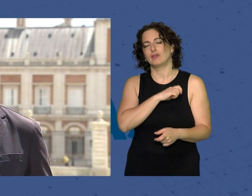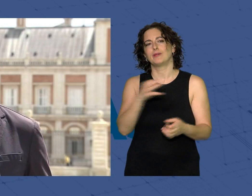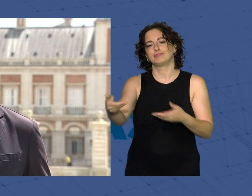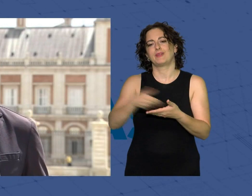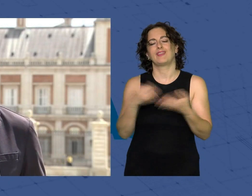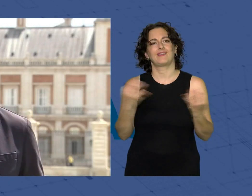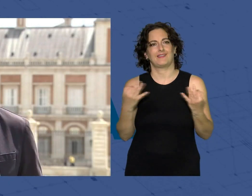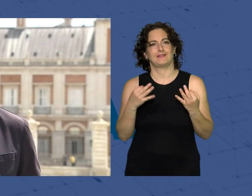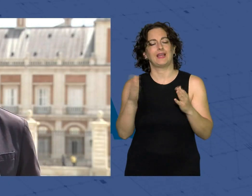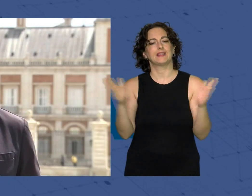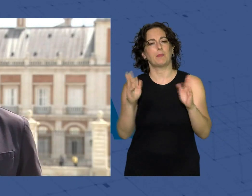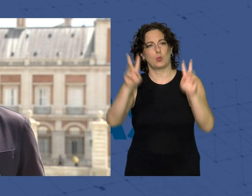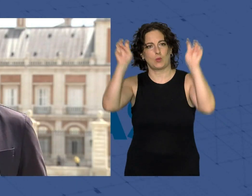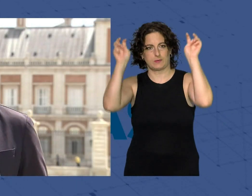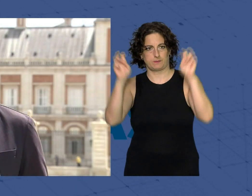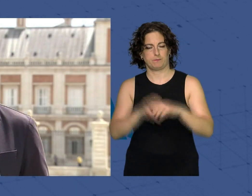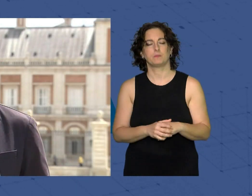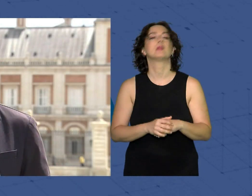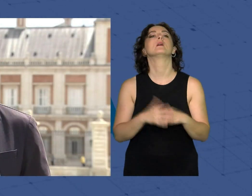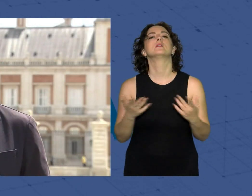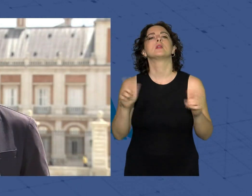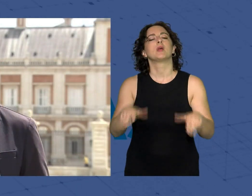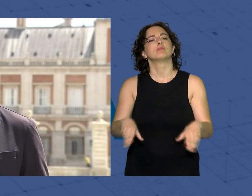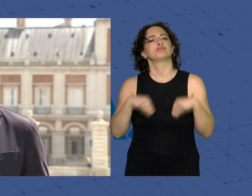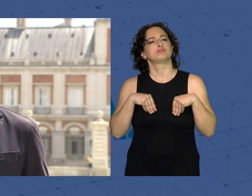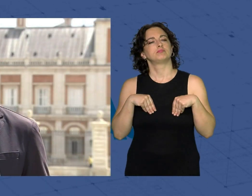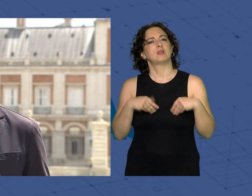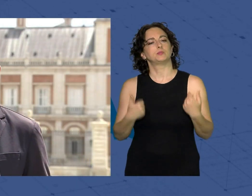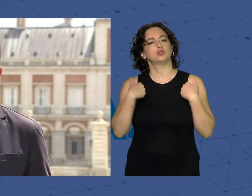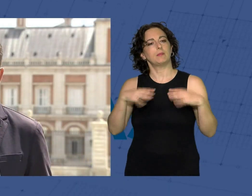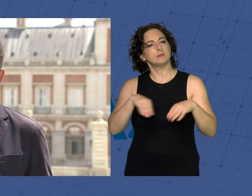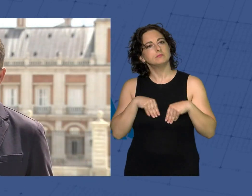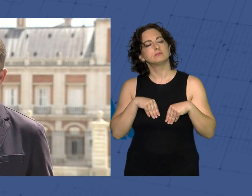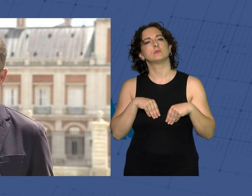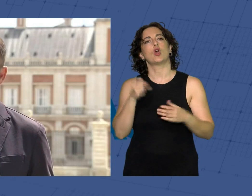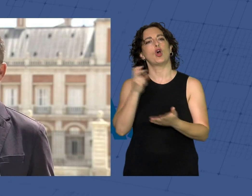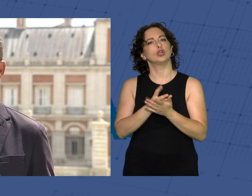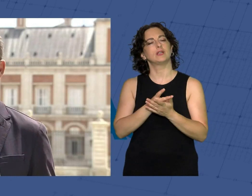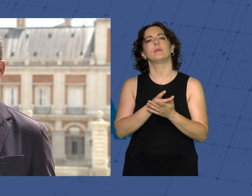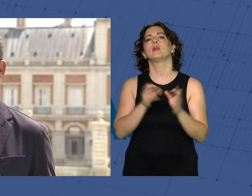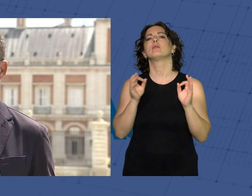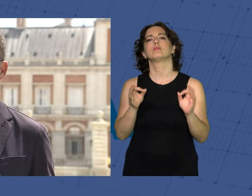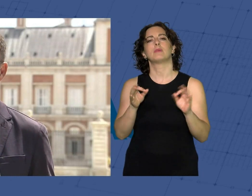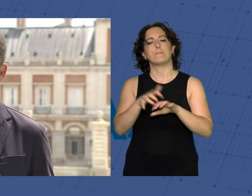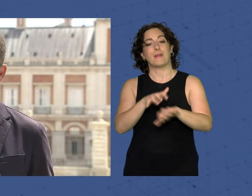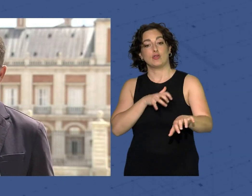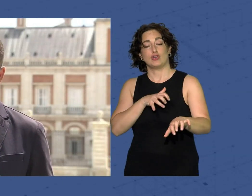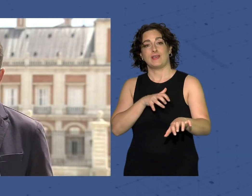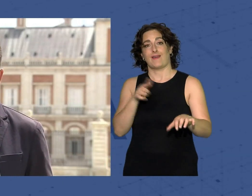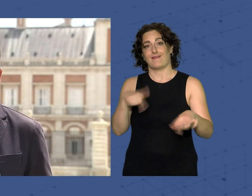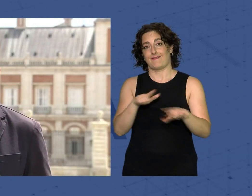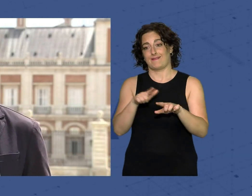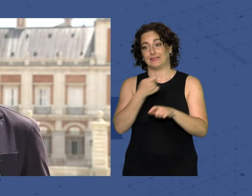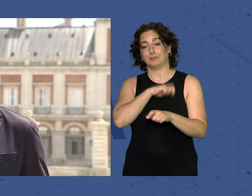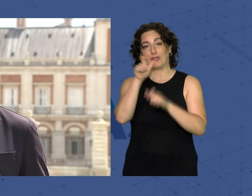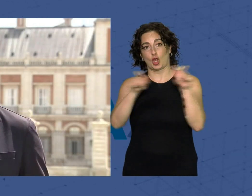una nueva etapa. Asumimos la responsabilidad de volver a reunir a una amplia mayoría de